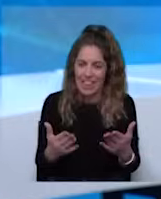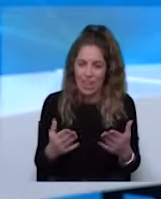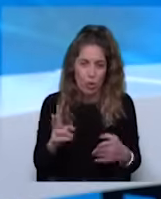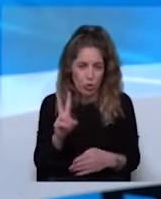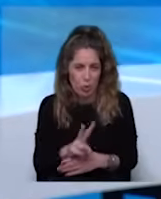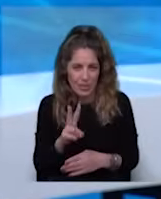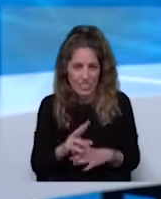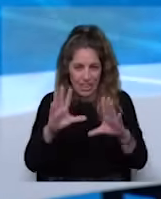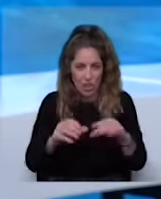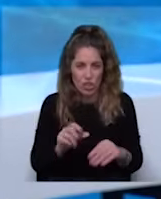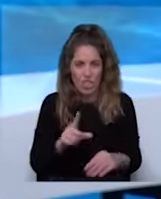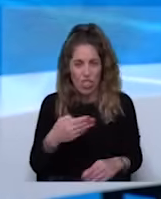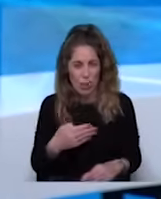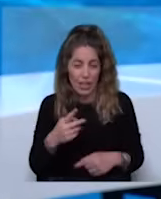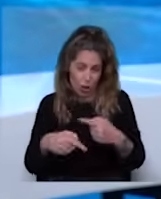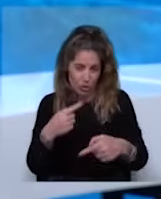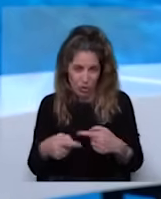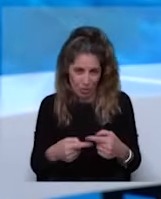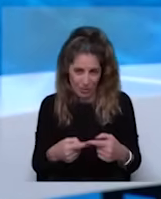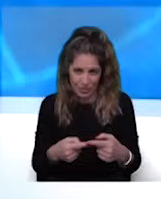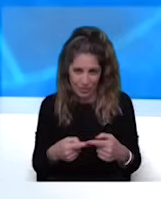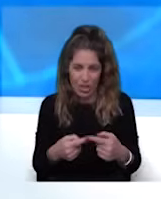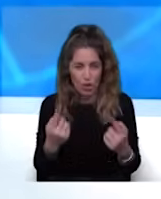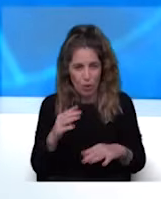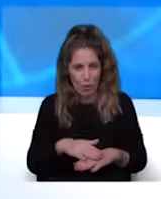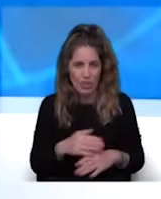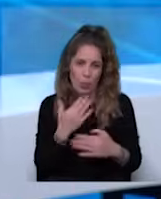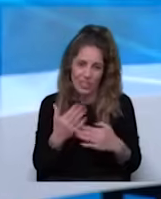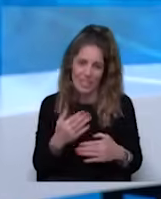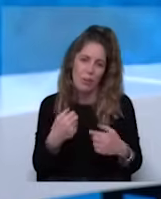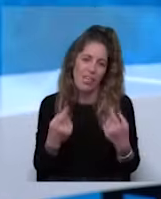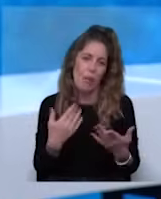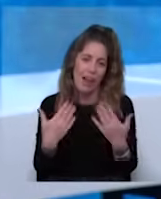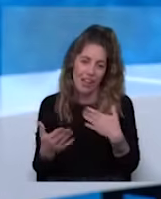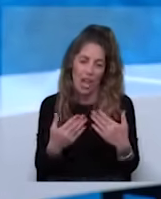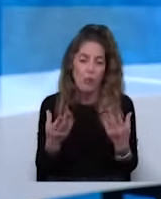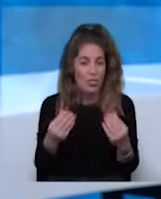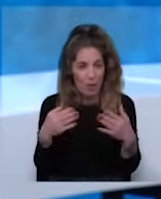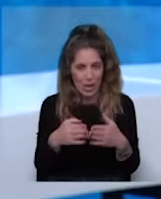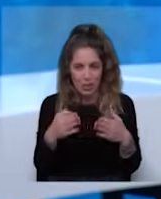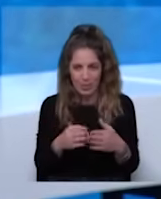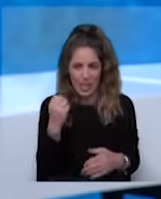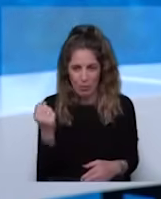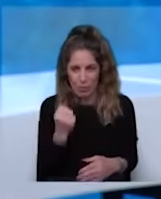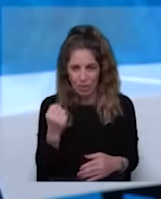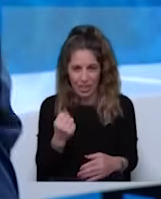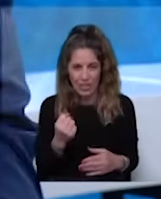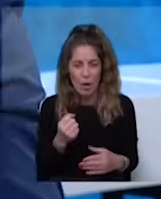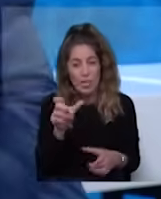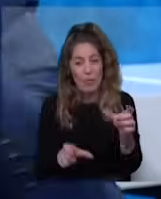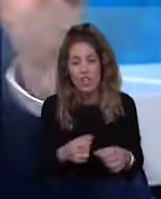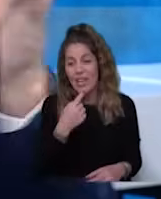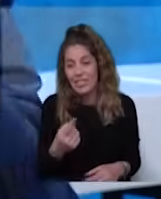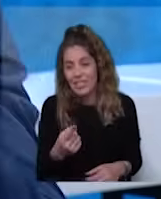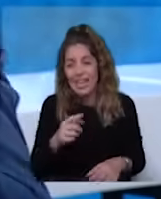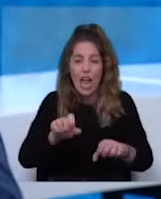visita esta noche aquí a la vela seguimos en otro momento te parece Gracias aed pu esto da para hablar da para hablar me quedaron algunas preguntas importantes también pues mucha gente va a decir bueno